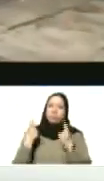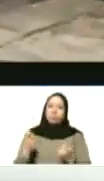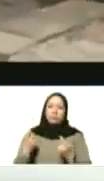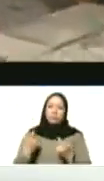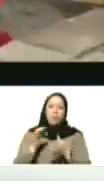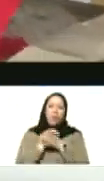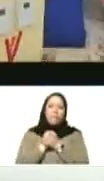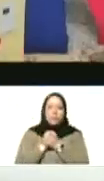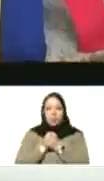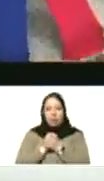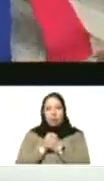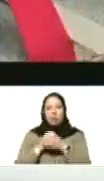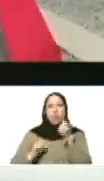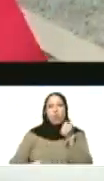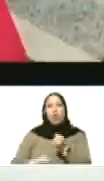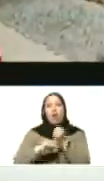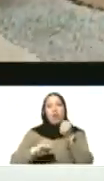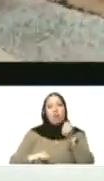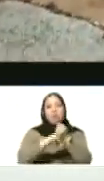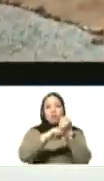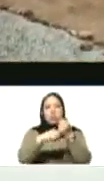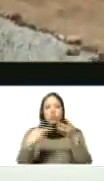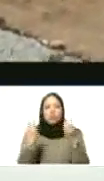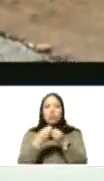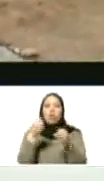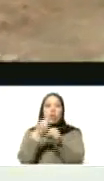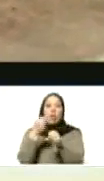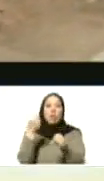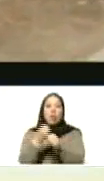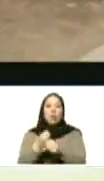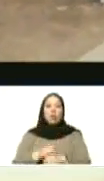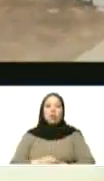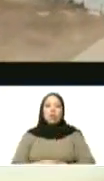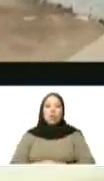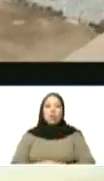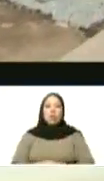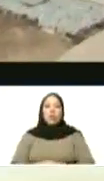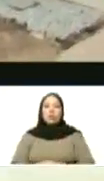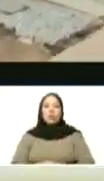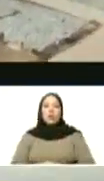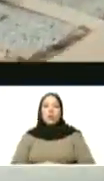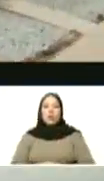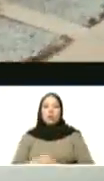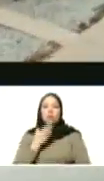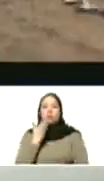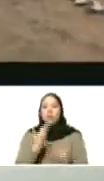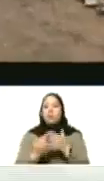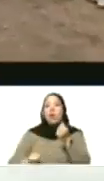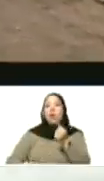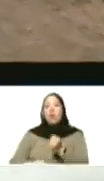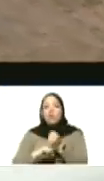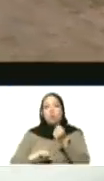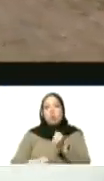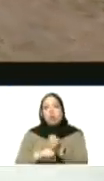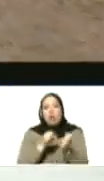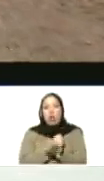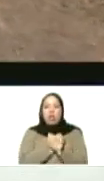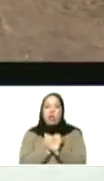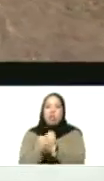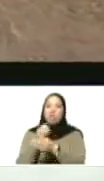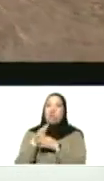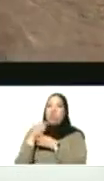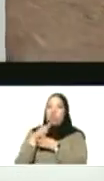solidaridad, del apoyo mutuo, del trabajo, del sacrificio, del esfuerzo, del amor